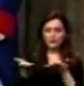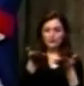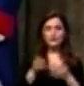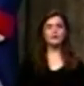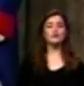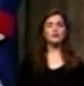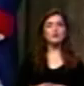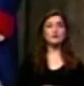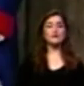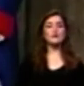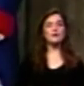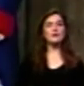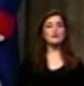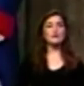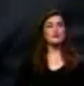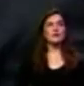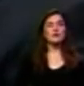el siguiente reportaje.